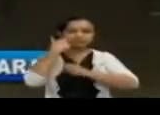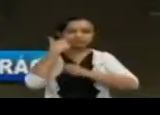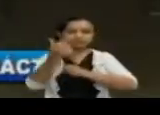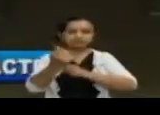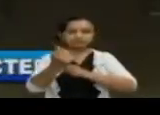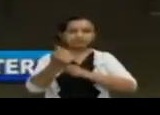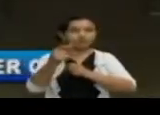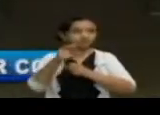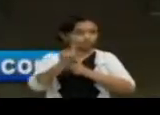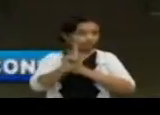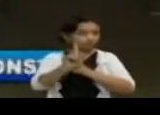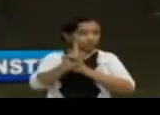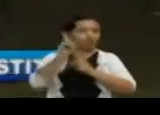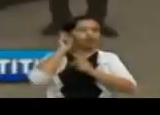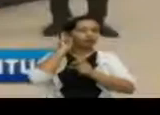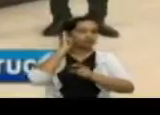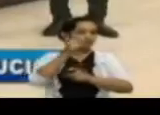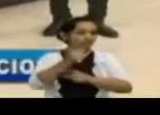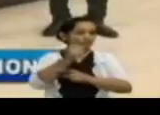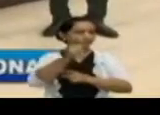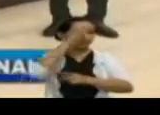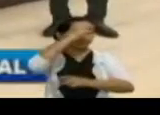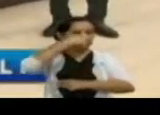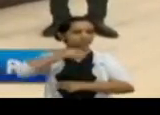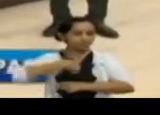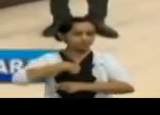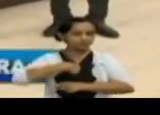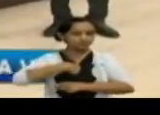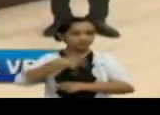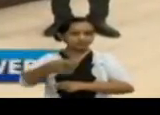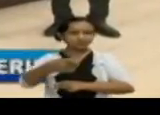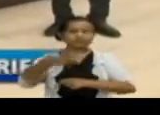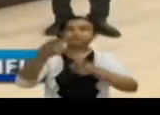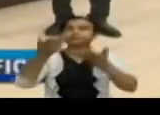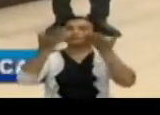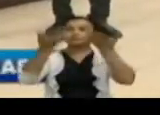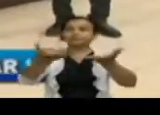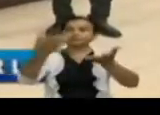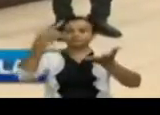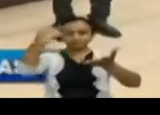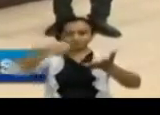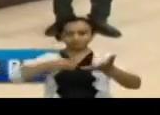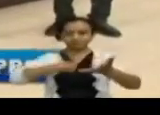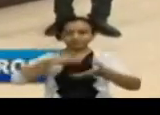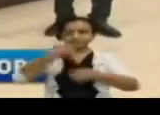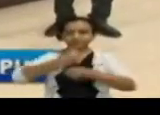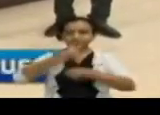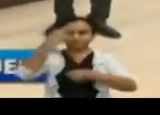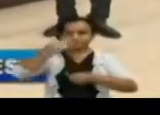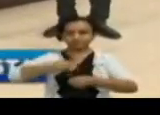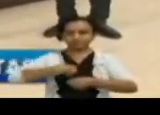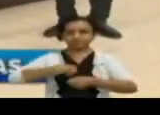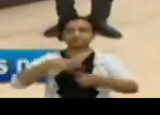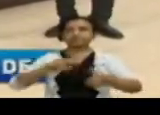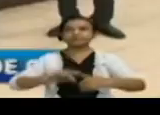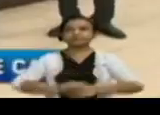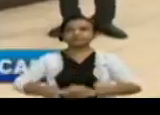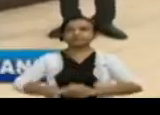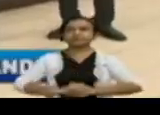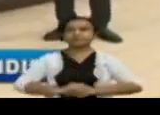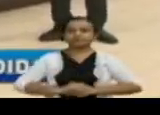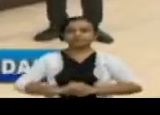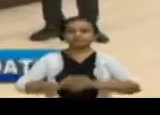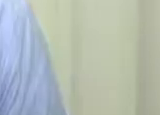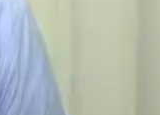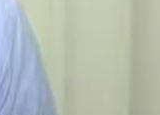nuevos representantes de derechos humanos en Nicaragua, luego que este jueves fueron electos por diputados sandinistas en la